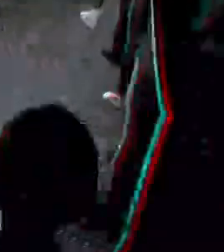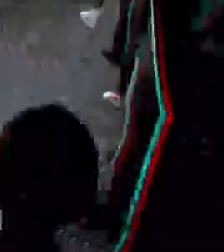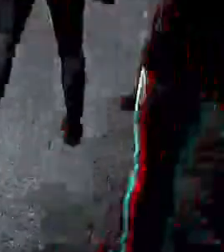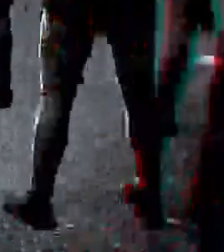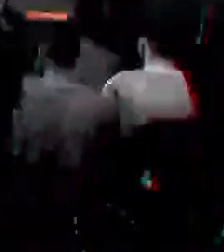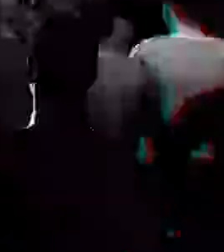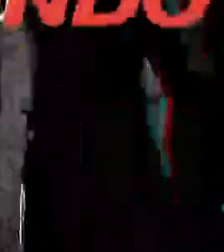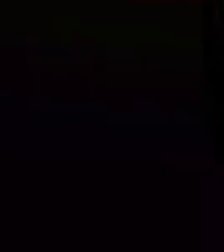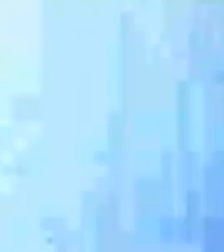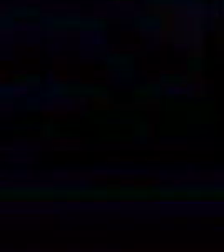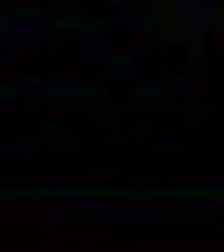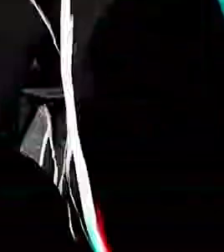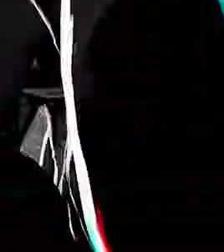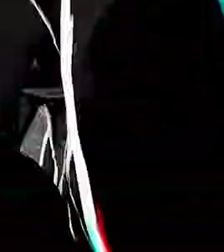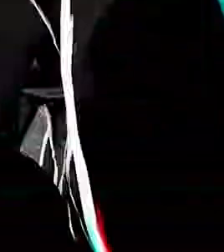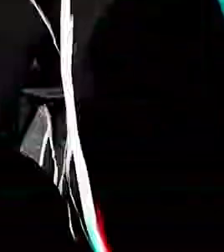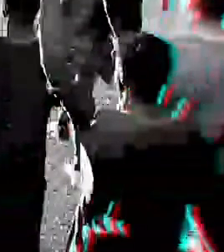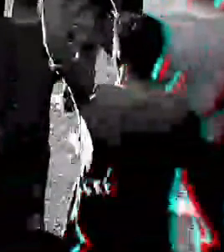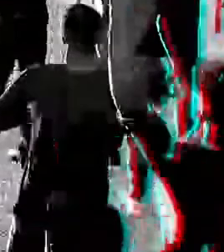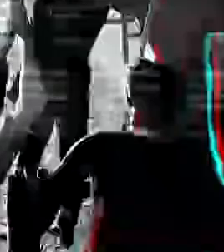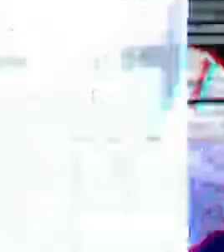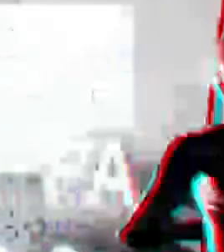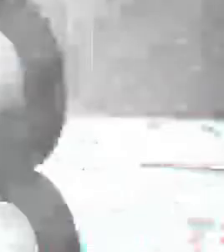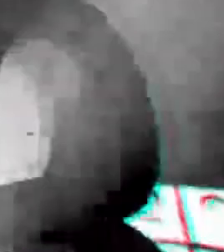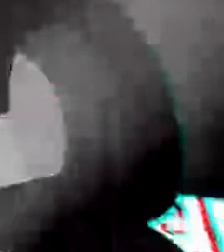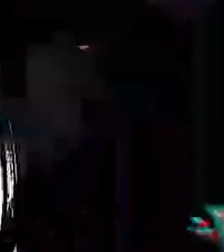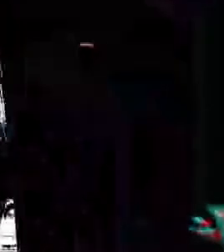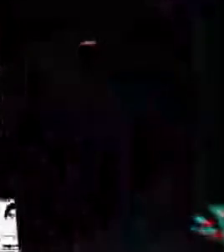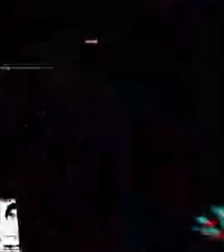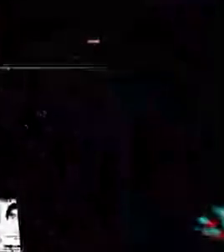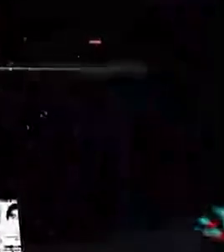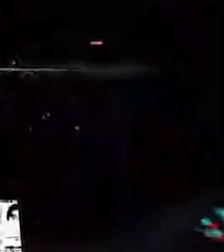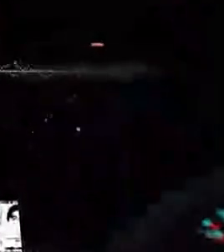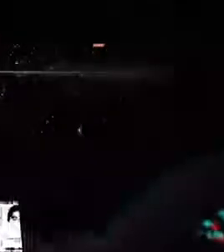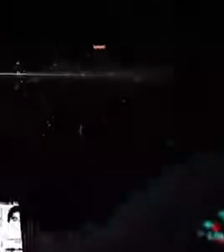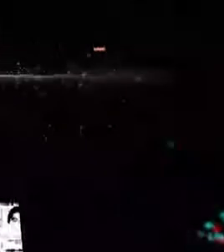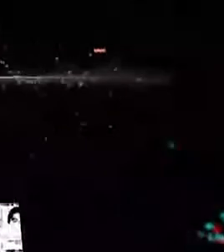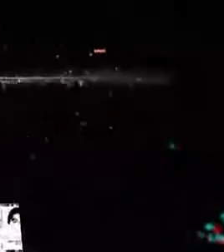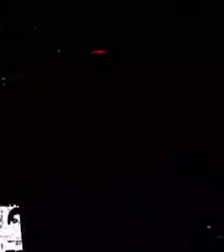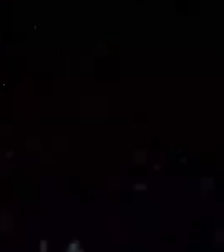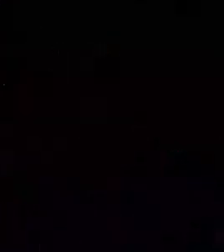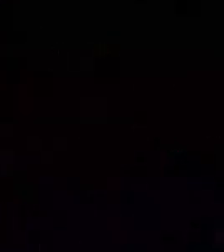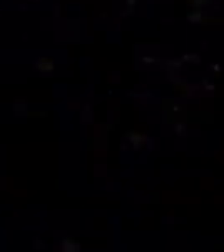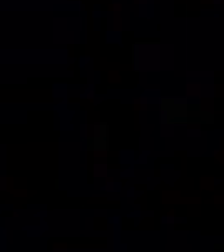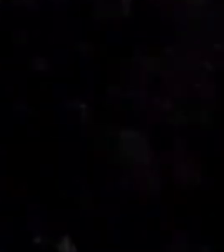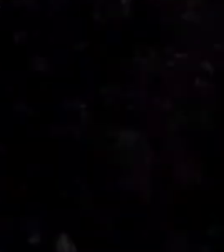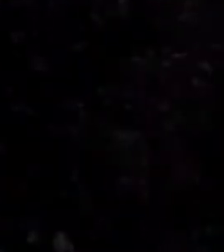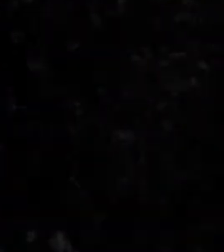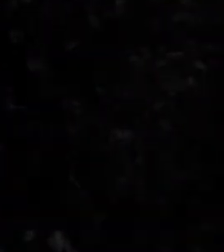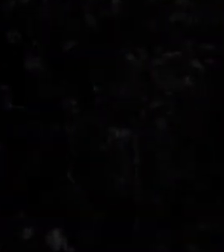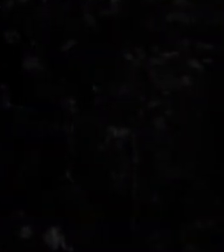Nuestras palabras y acciones para cambiar el mundo. Altavoz Radio. Toma el altavoz.